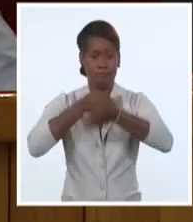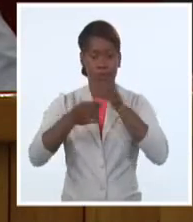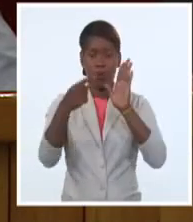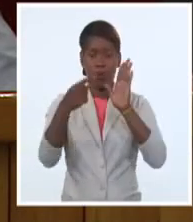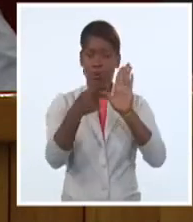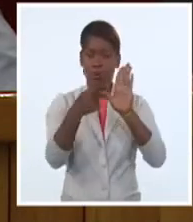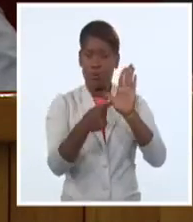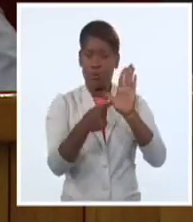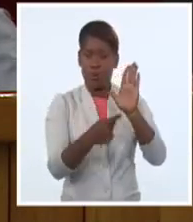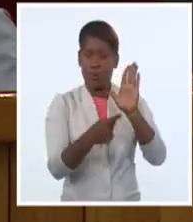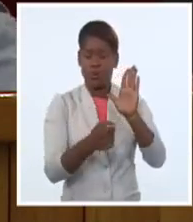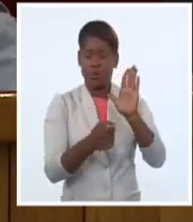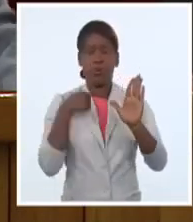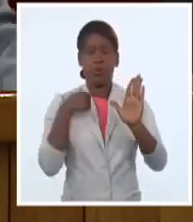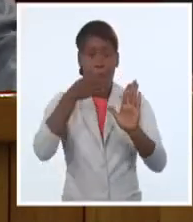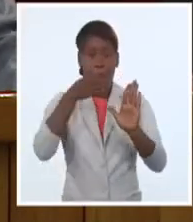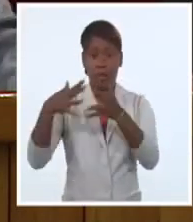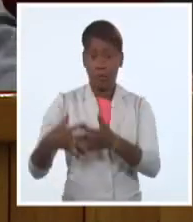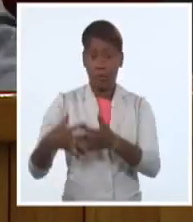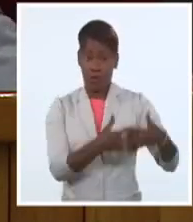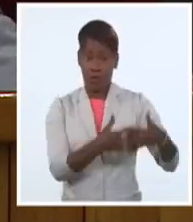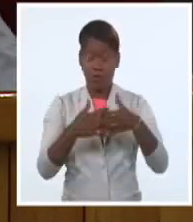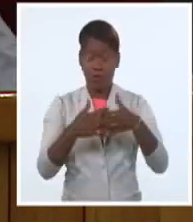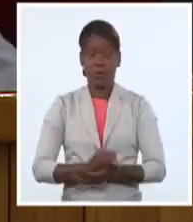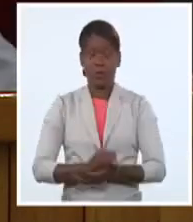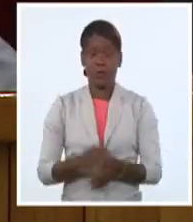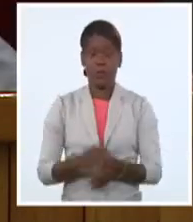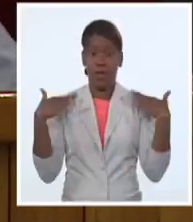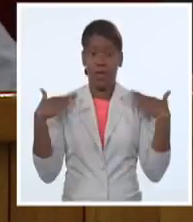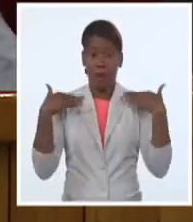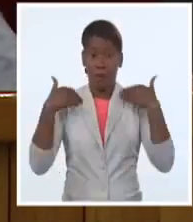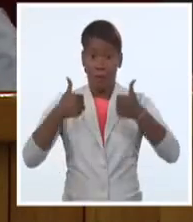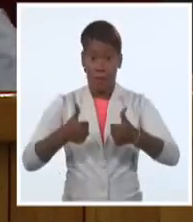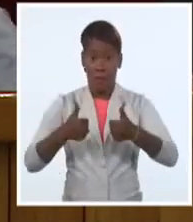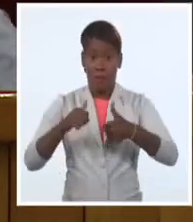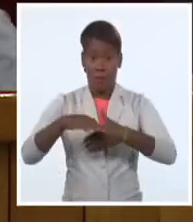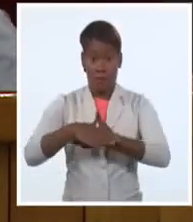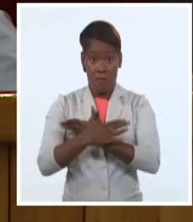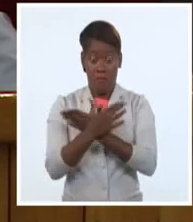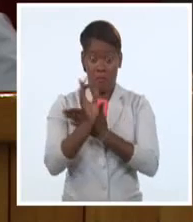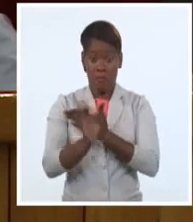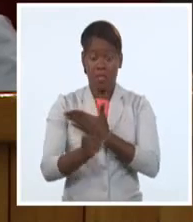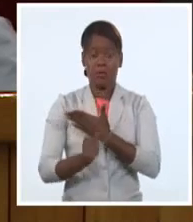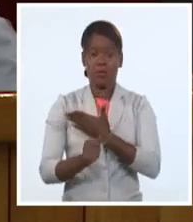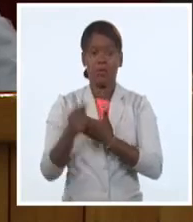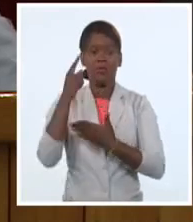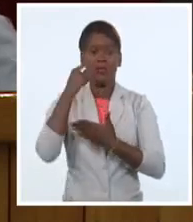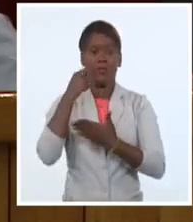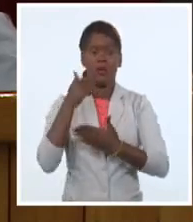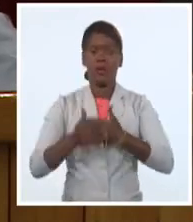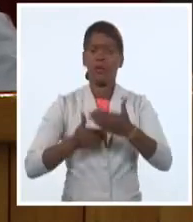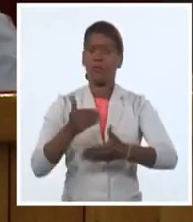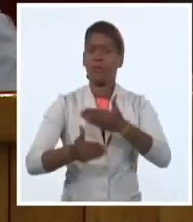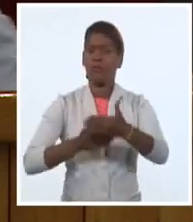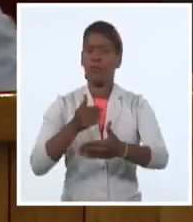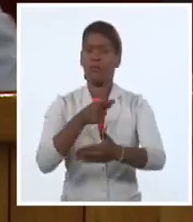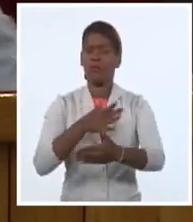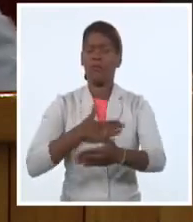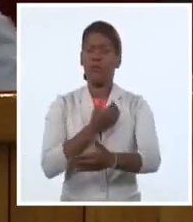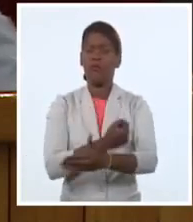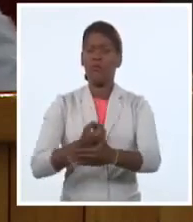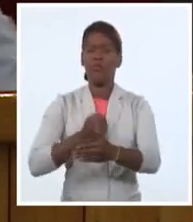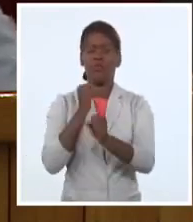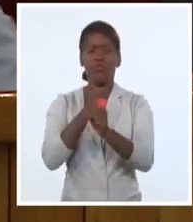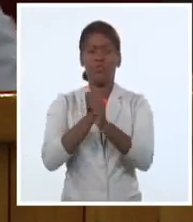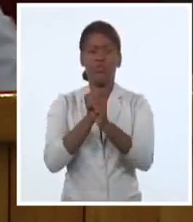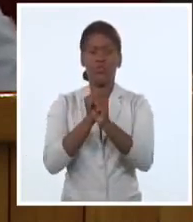Estados Unidos, la embajada de ese país ha venido desempeñando un papel creciente en los esfuerzos de subversión